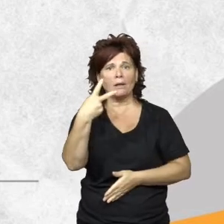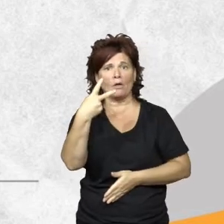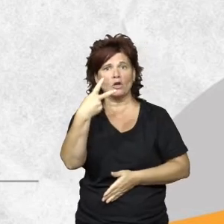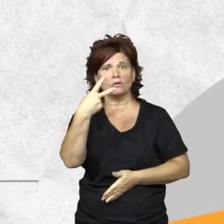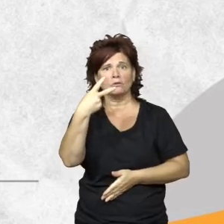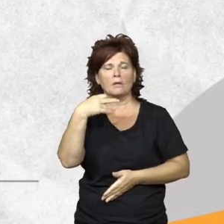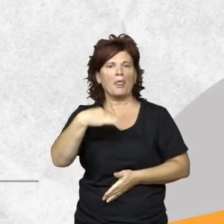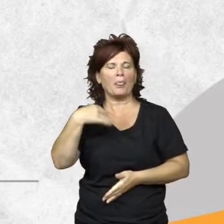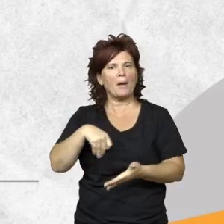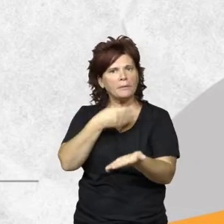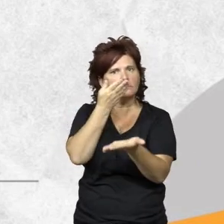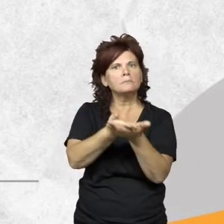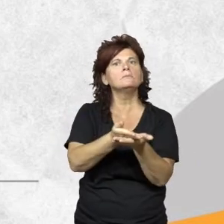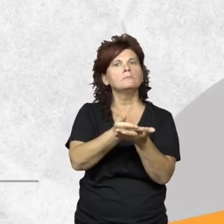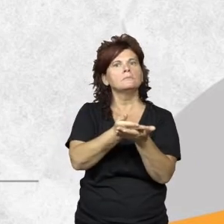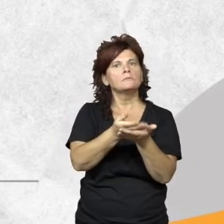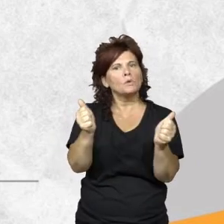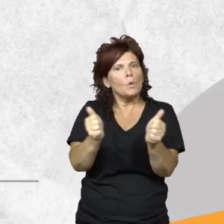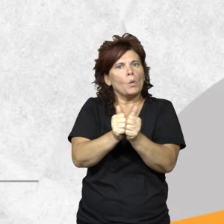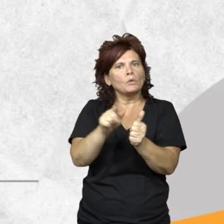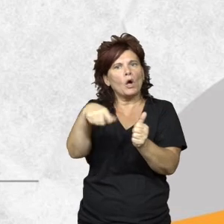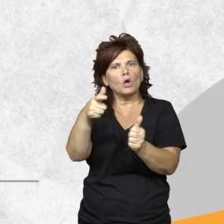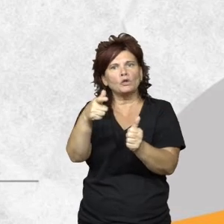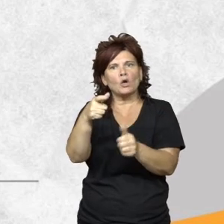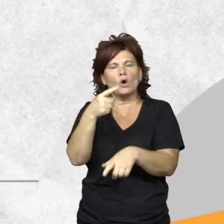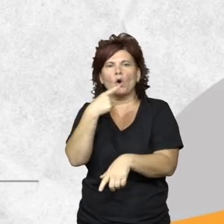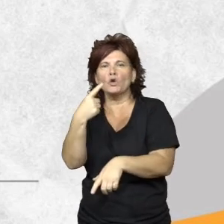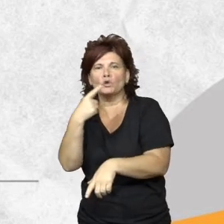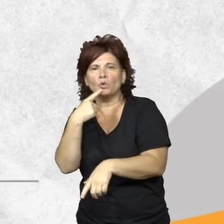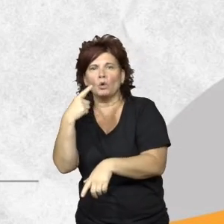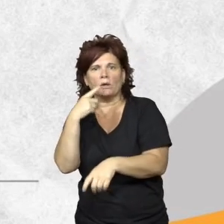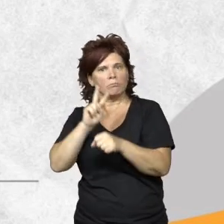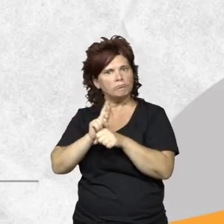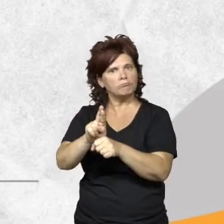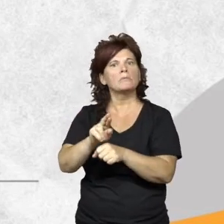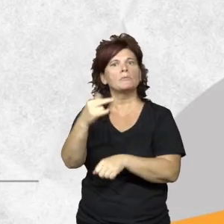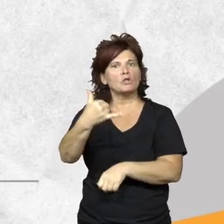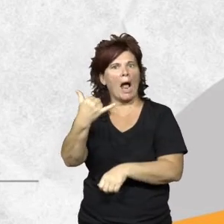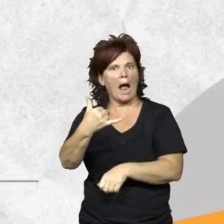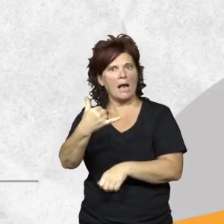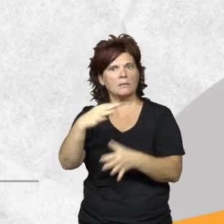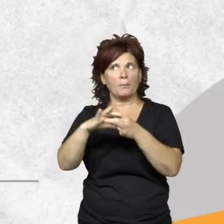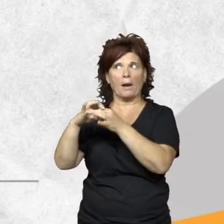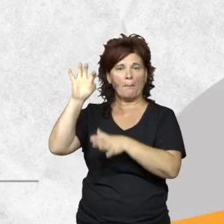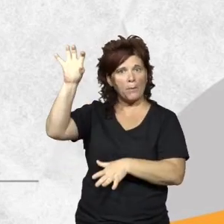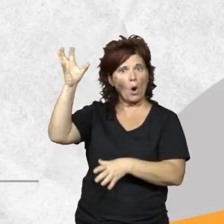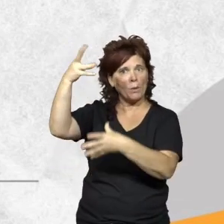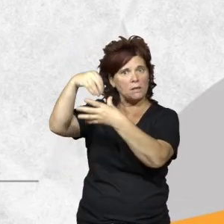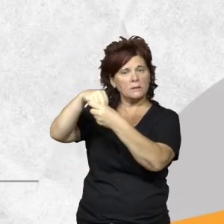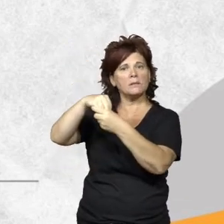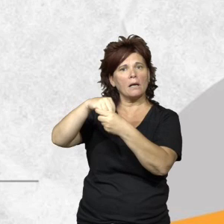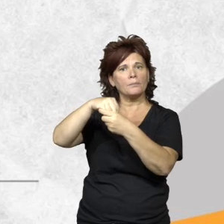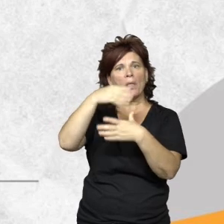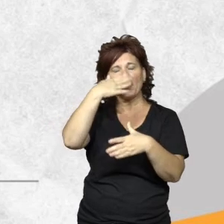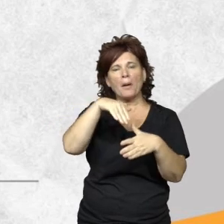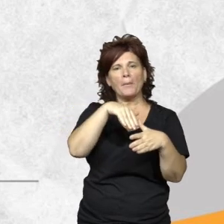presentar, lo tienen que hacer con un consultor habilitado también en la provincia. Luego que está toda esa parte